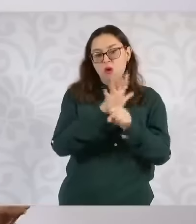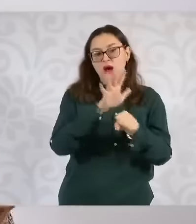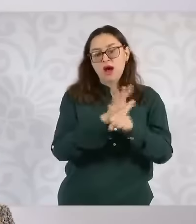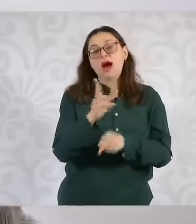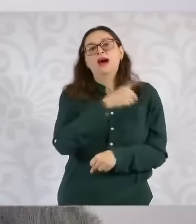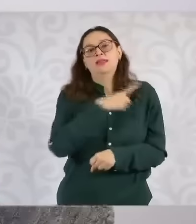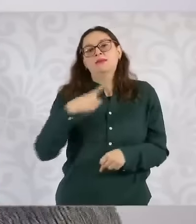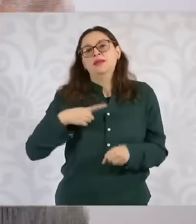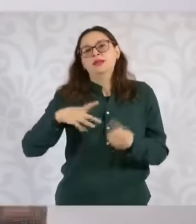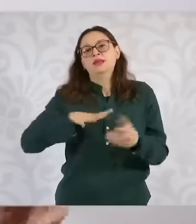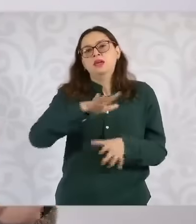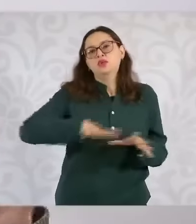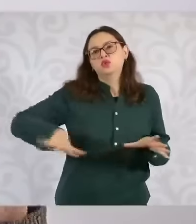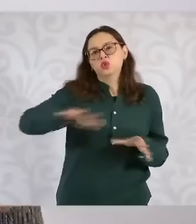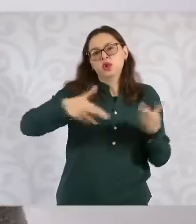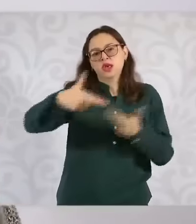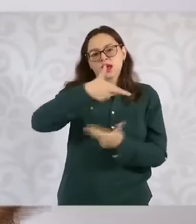más importantes